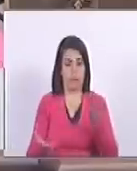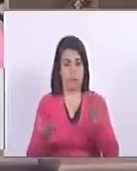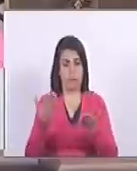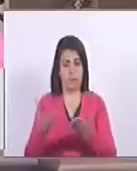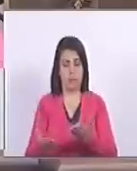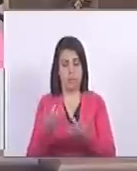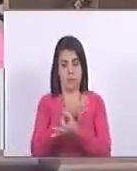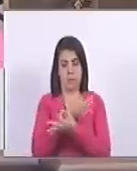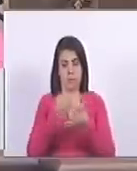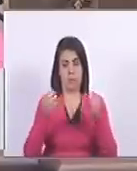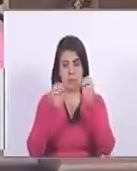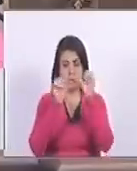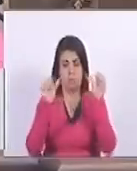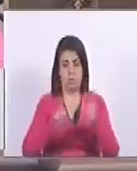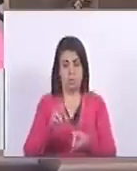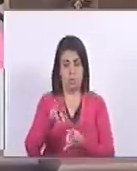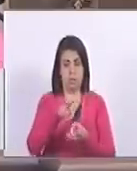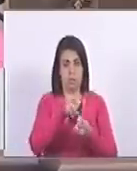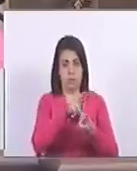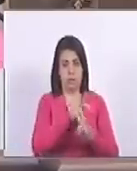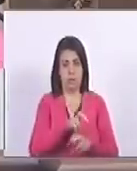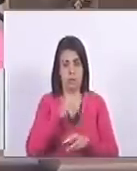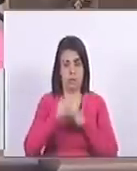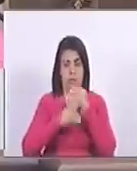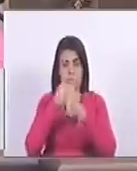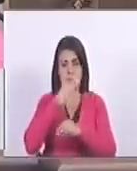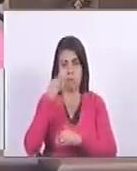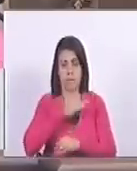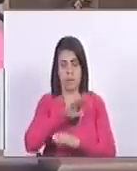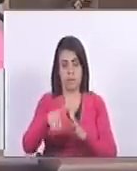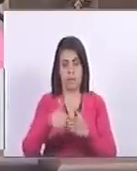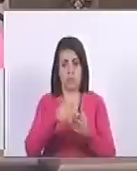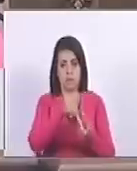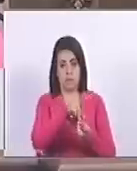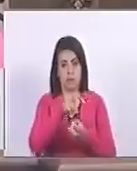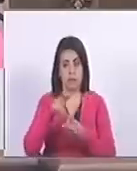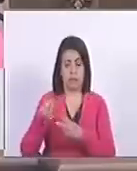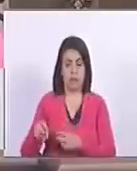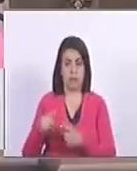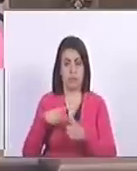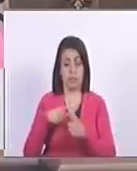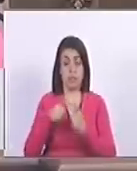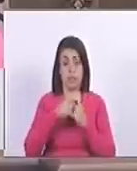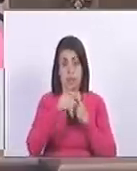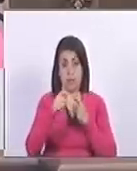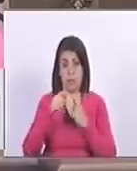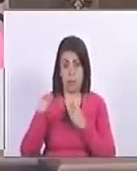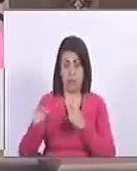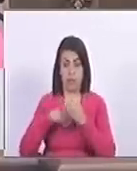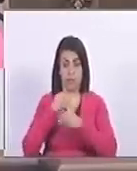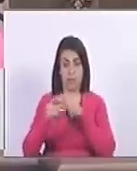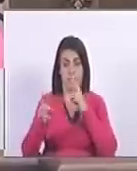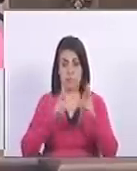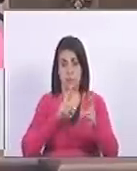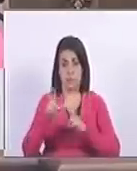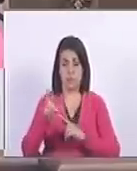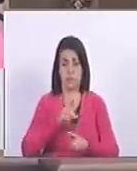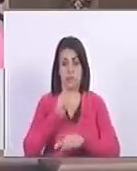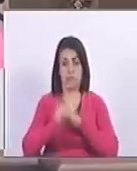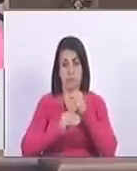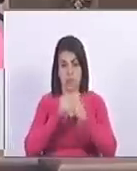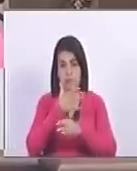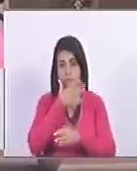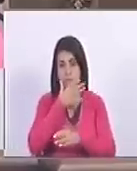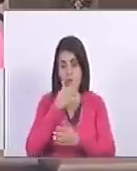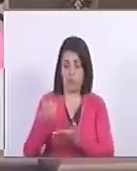y eficacia del sistema tributario, asegurando que los tributos y los trámites relacionados con estos sean de